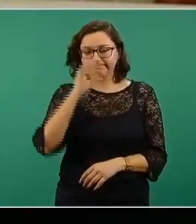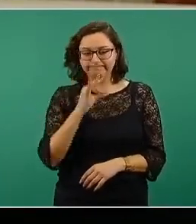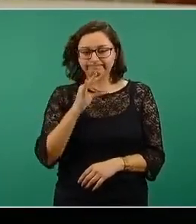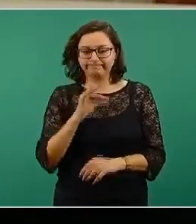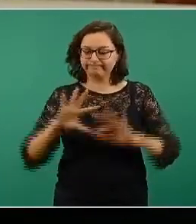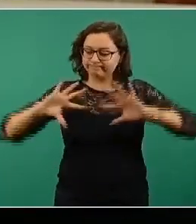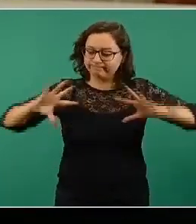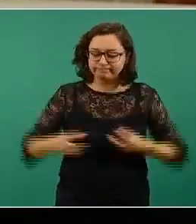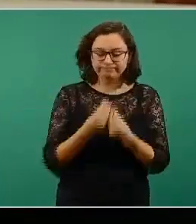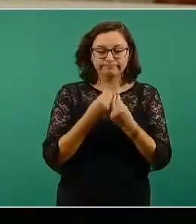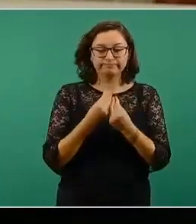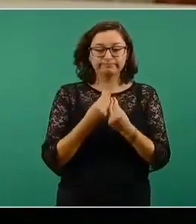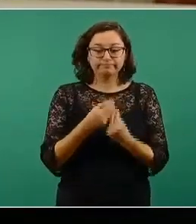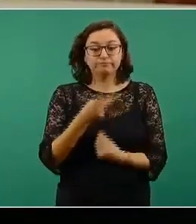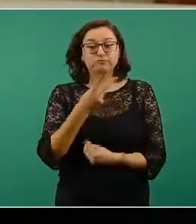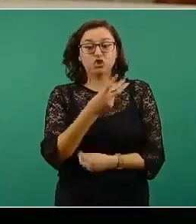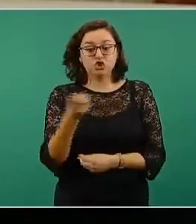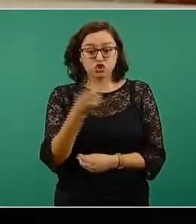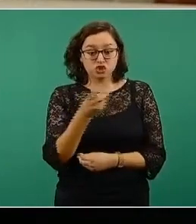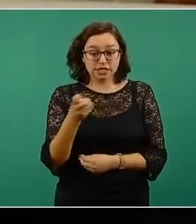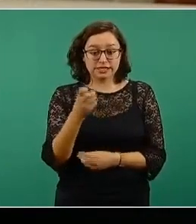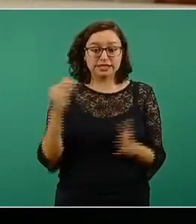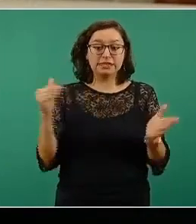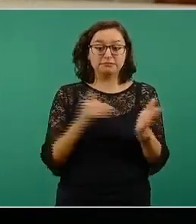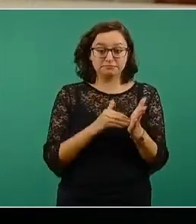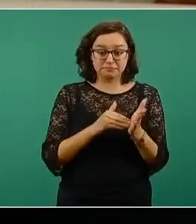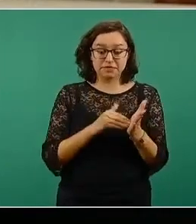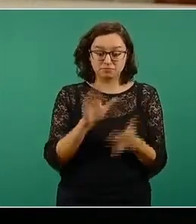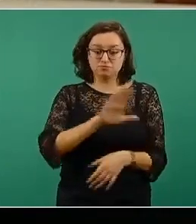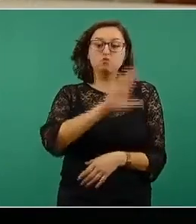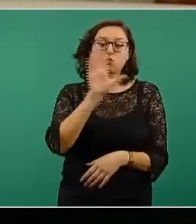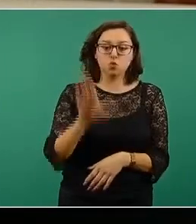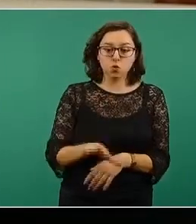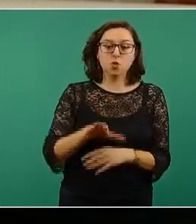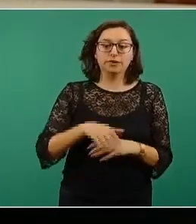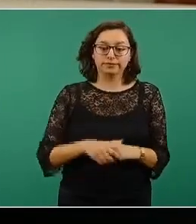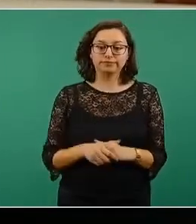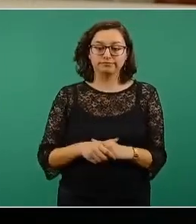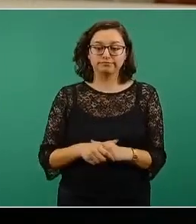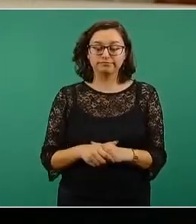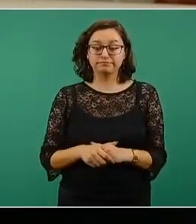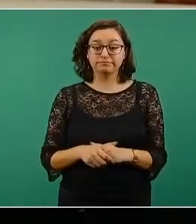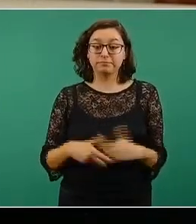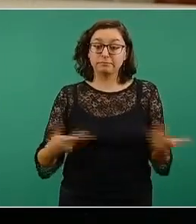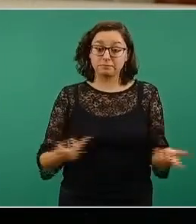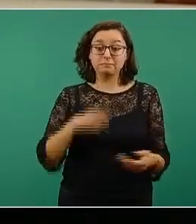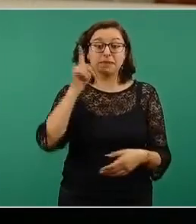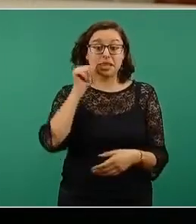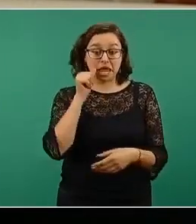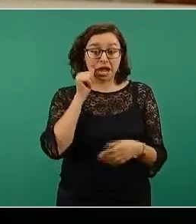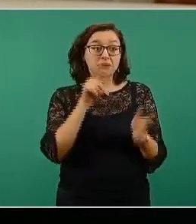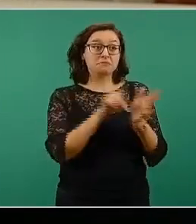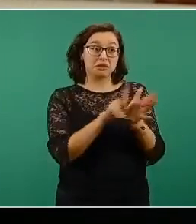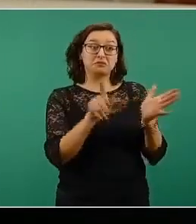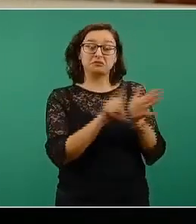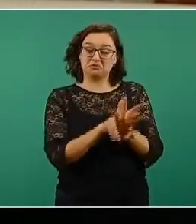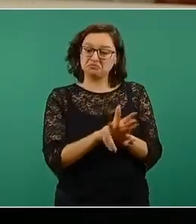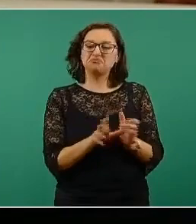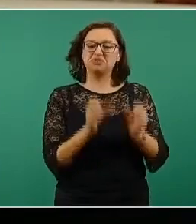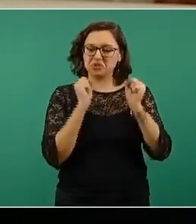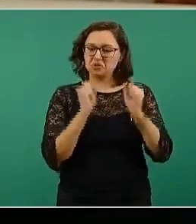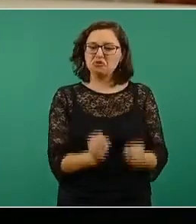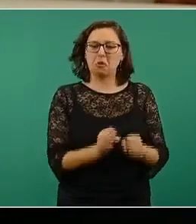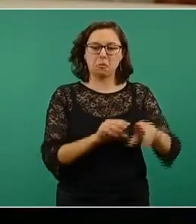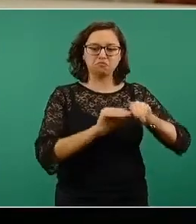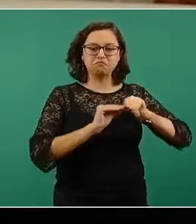es muy probable que el día de mañana muchos periódicos, sí, esa sea su portada. Sí. Pero yo le pregunto a